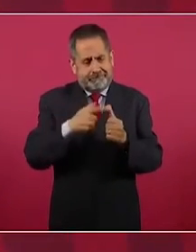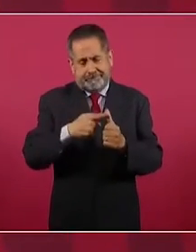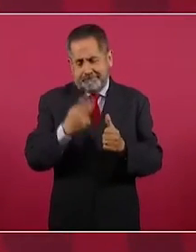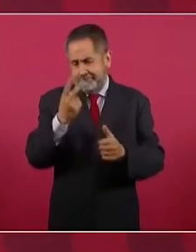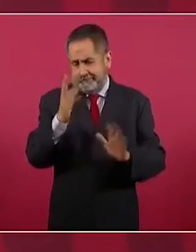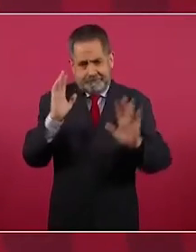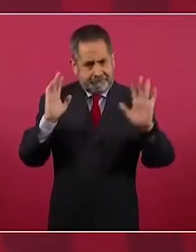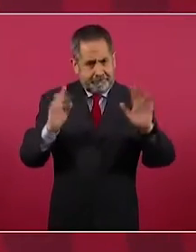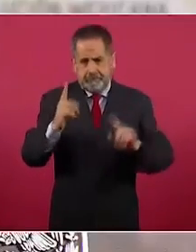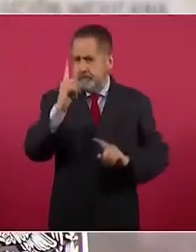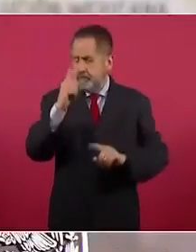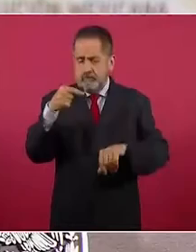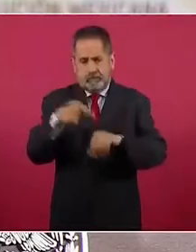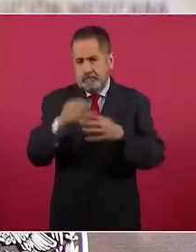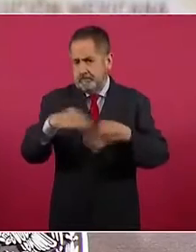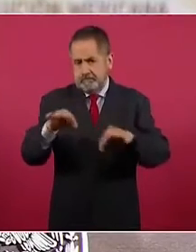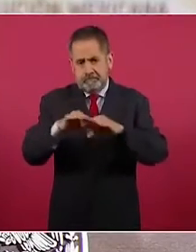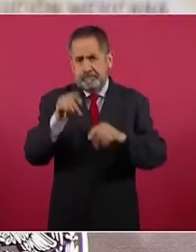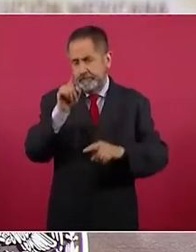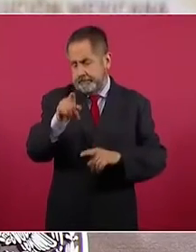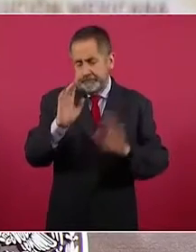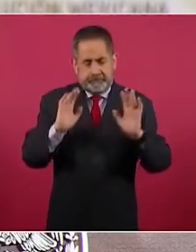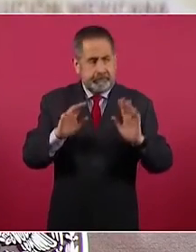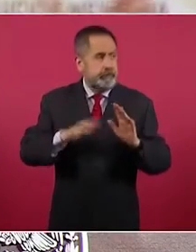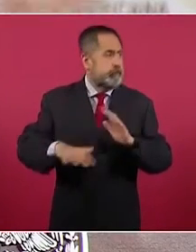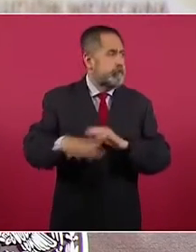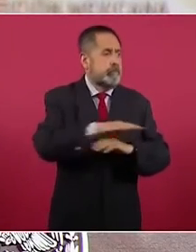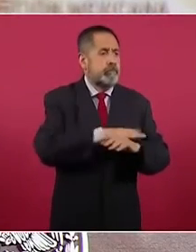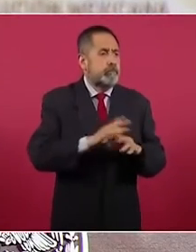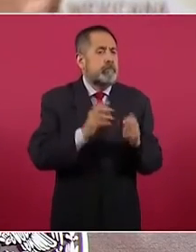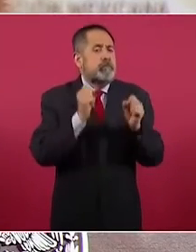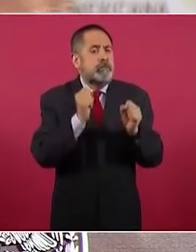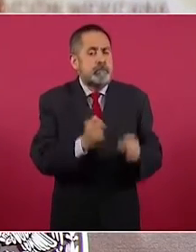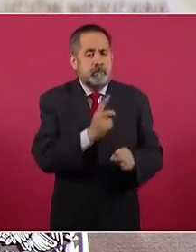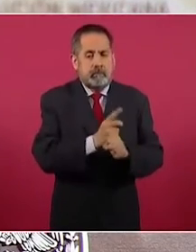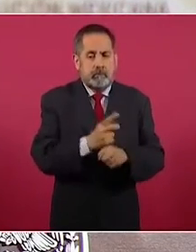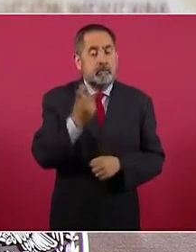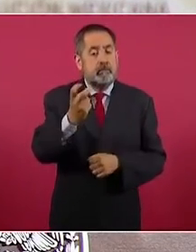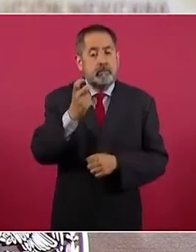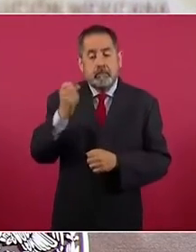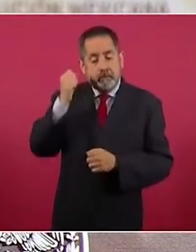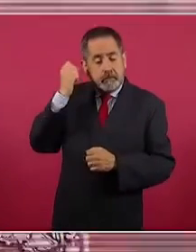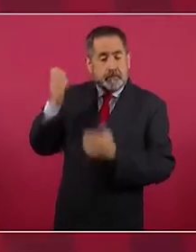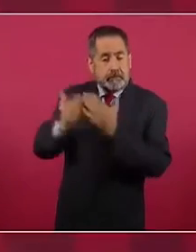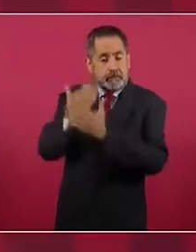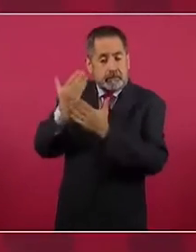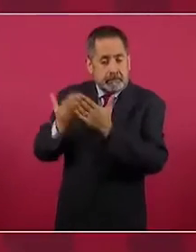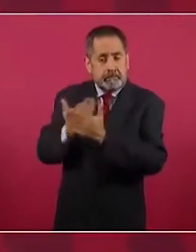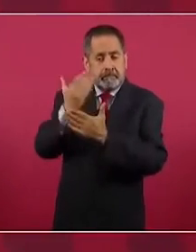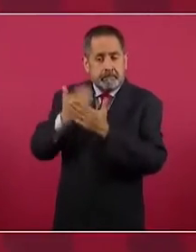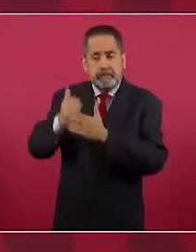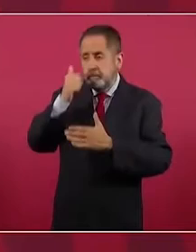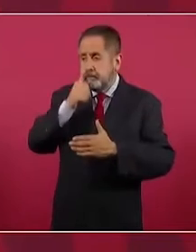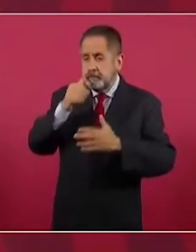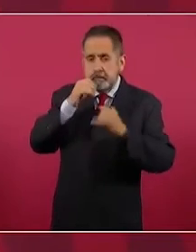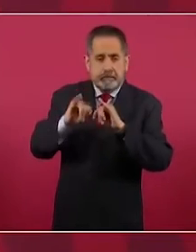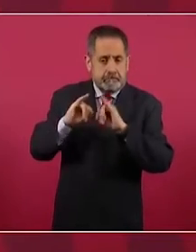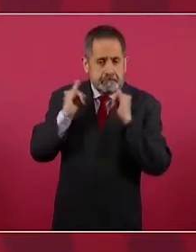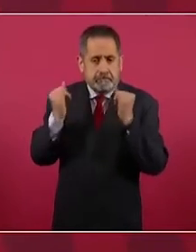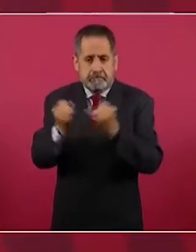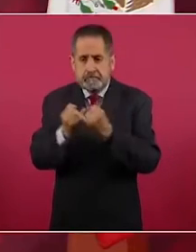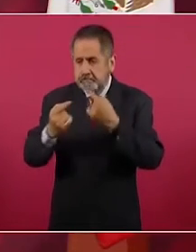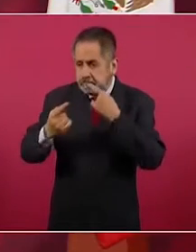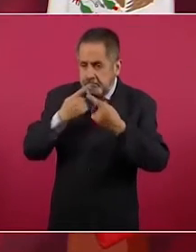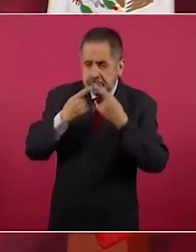Es lo más importante. Pues por eso todas las mañanas nos dedicamos